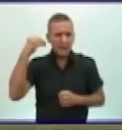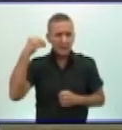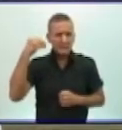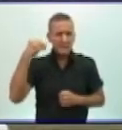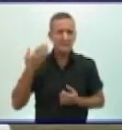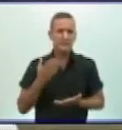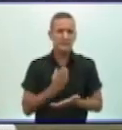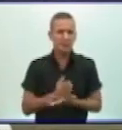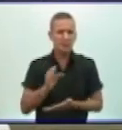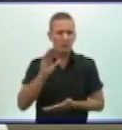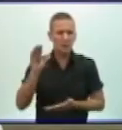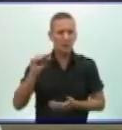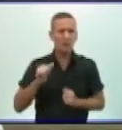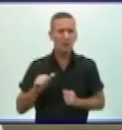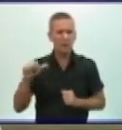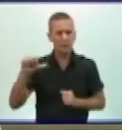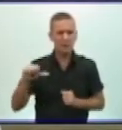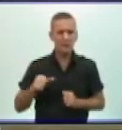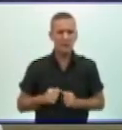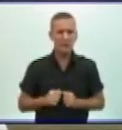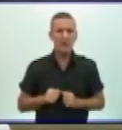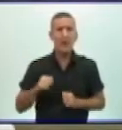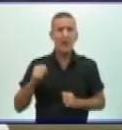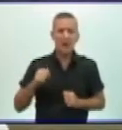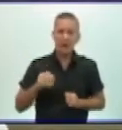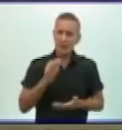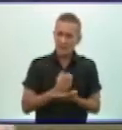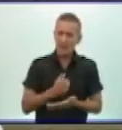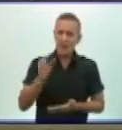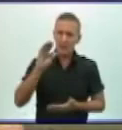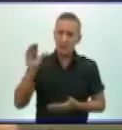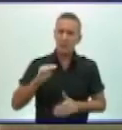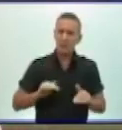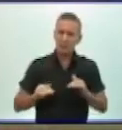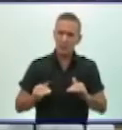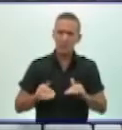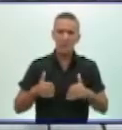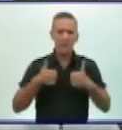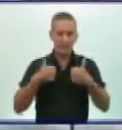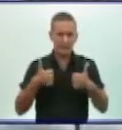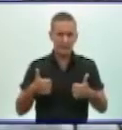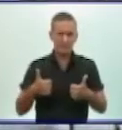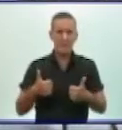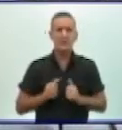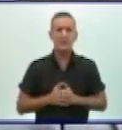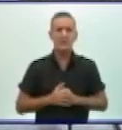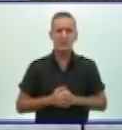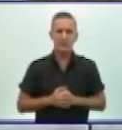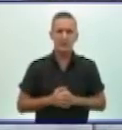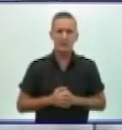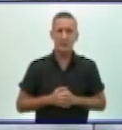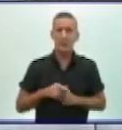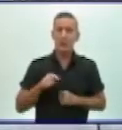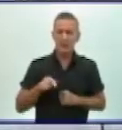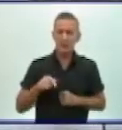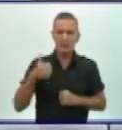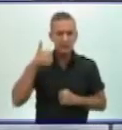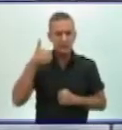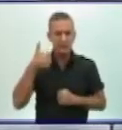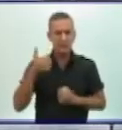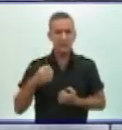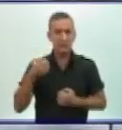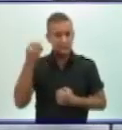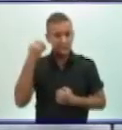prepararnos académicamente, también nos prepara moralmente con las actividades extraclase. Eso está muy bien, pero bueno, sabemos que